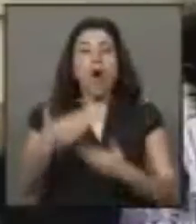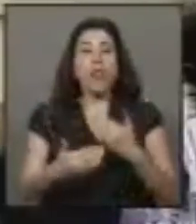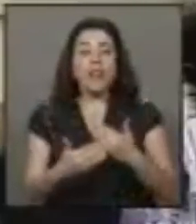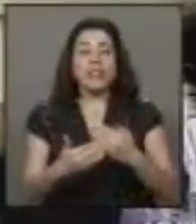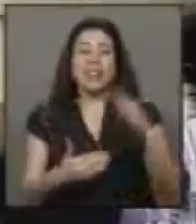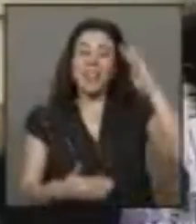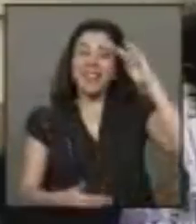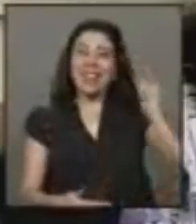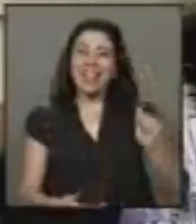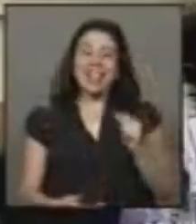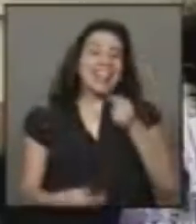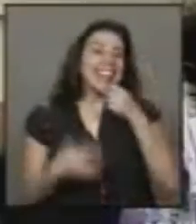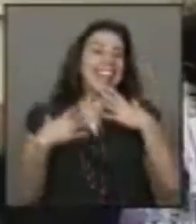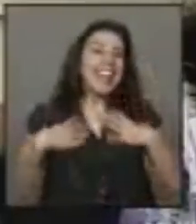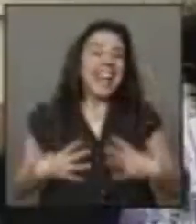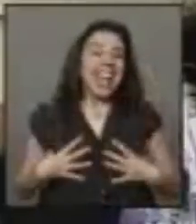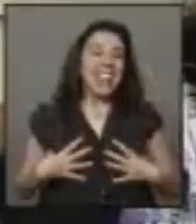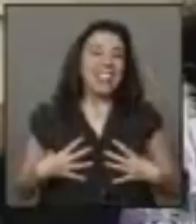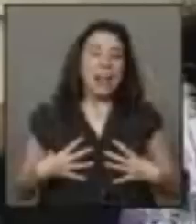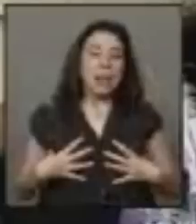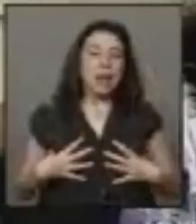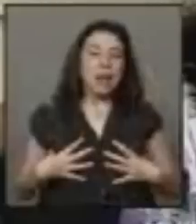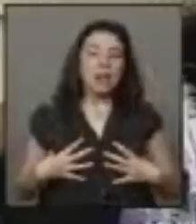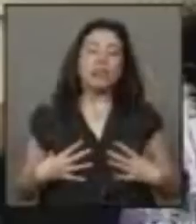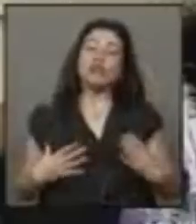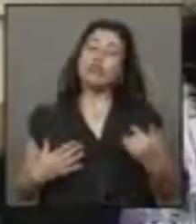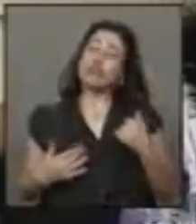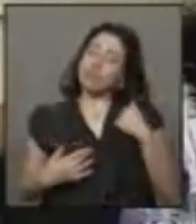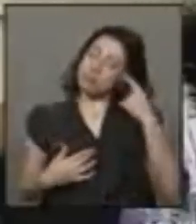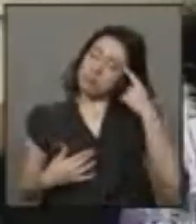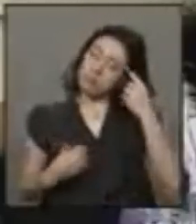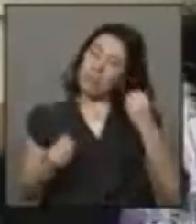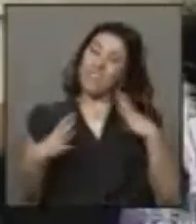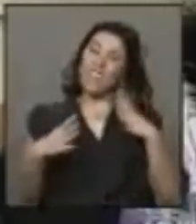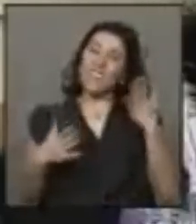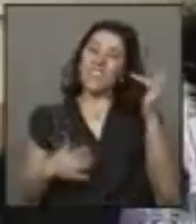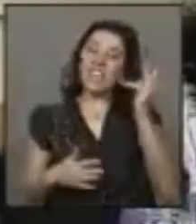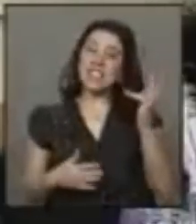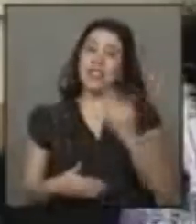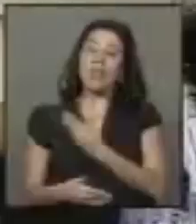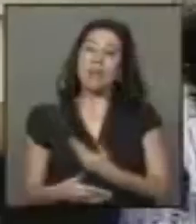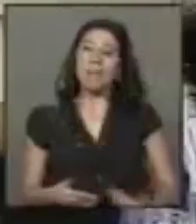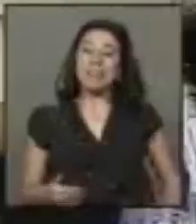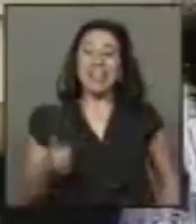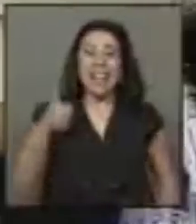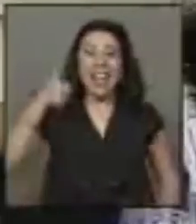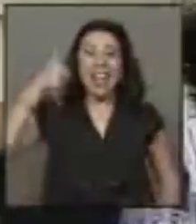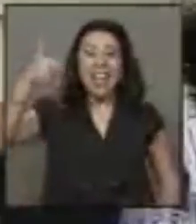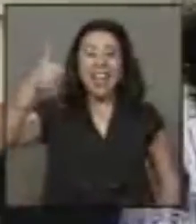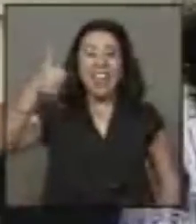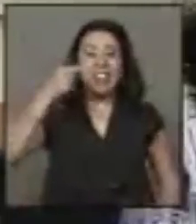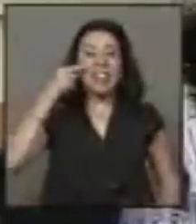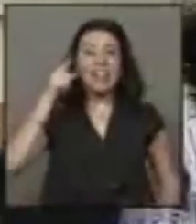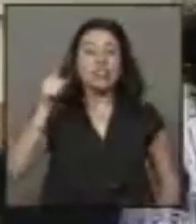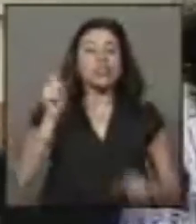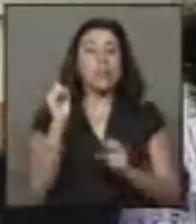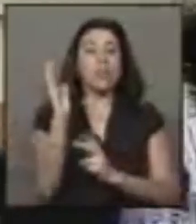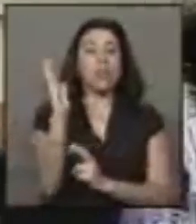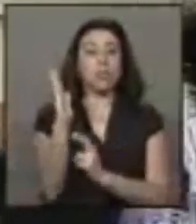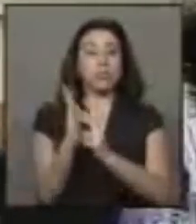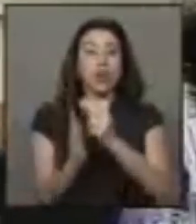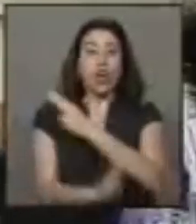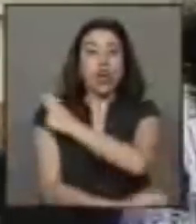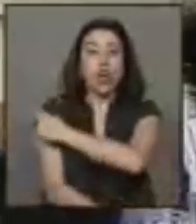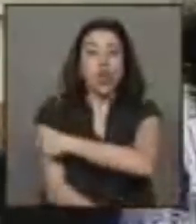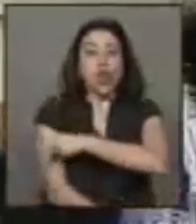gendarmería. Una modernización en donde celebro la iniciativa de la presidenta de que el director sea un director de carrera, sea un